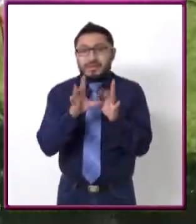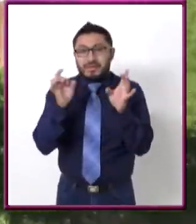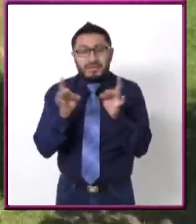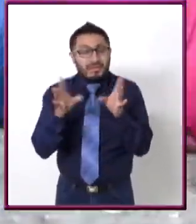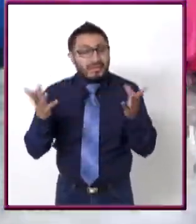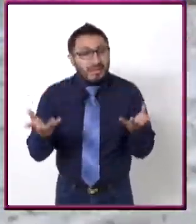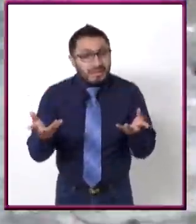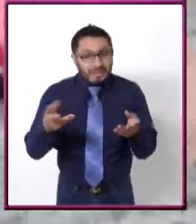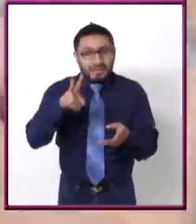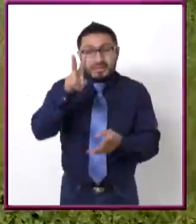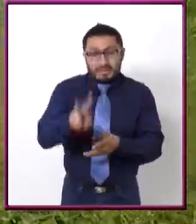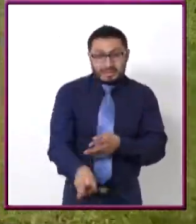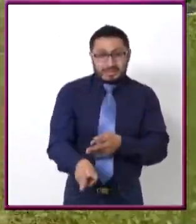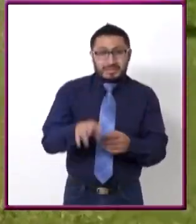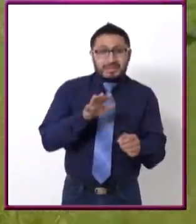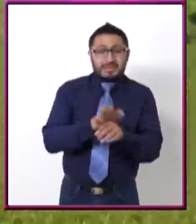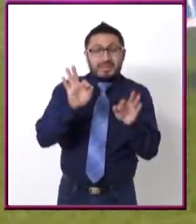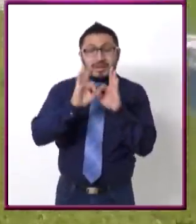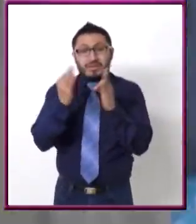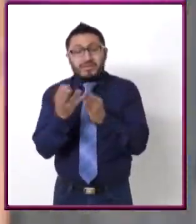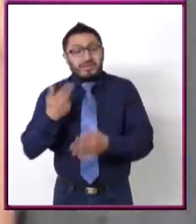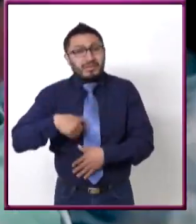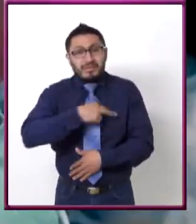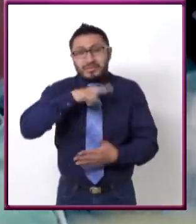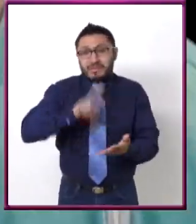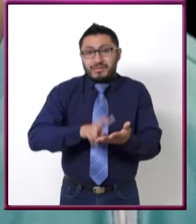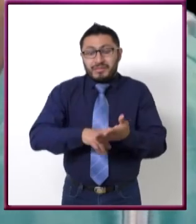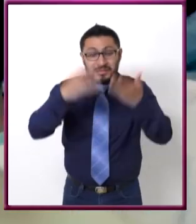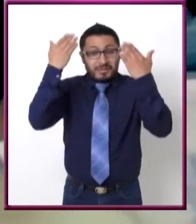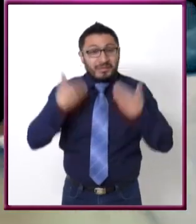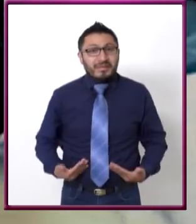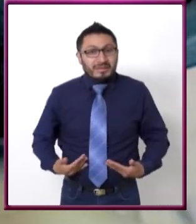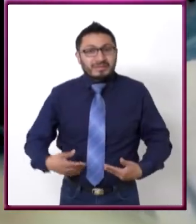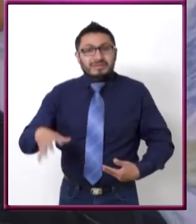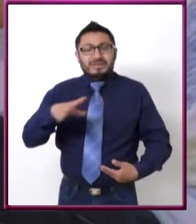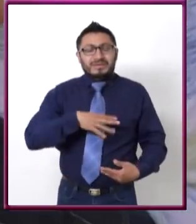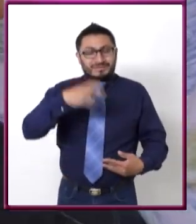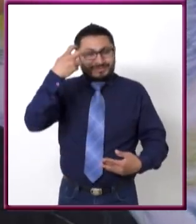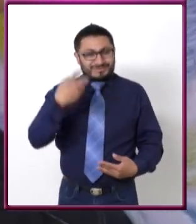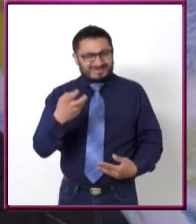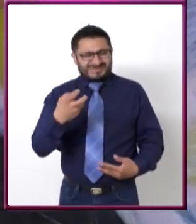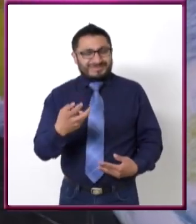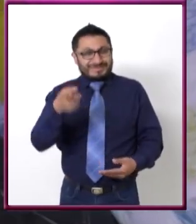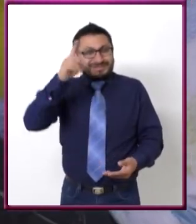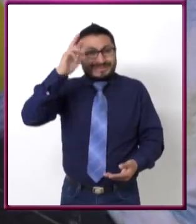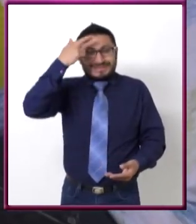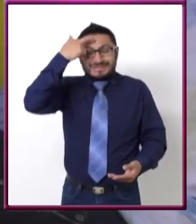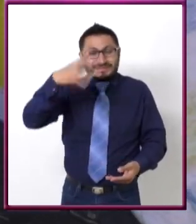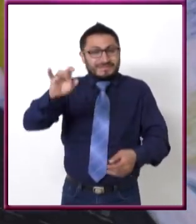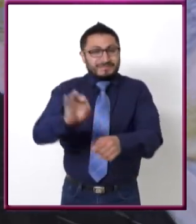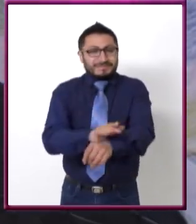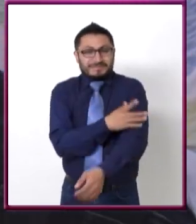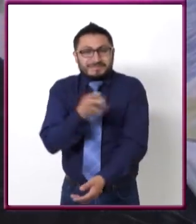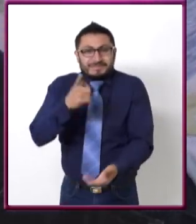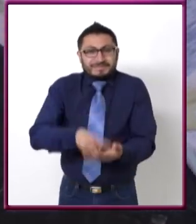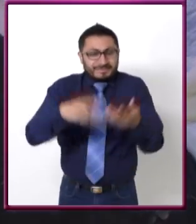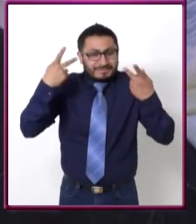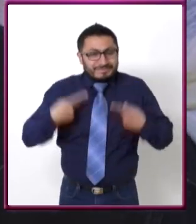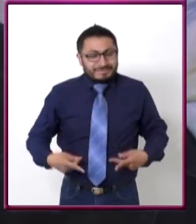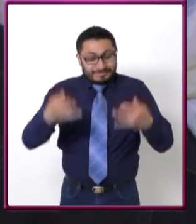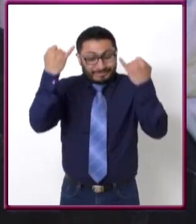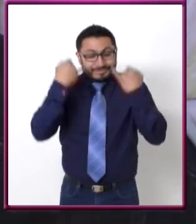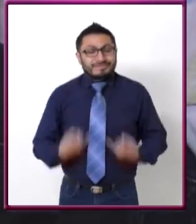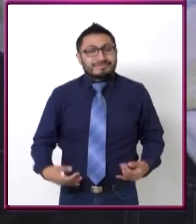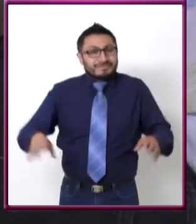de los acontecimientos en sí, sino de la forma en cómo los valoramos? Tener esto presente, que las emociones son parte de